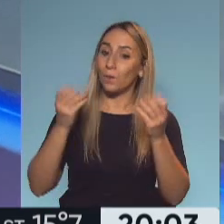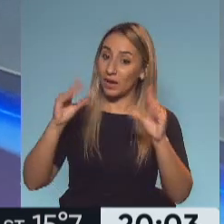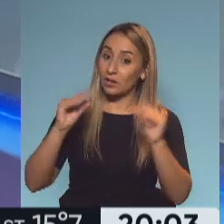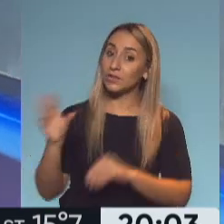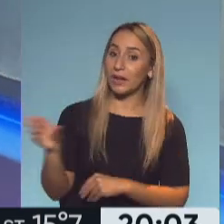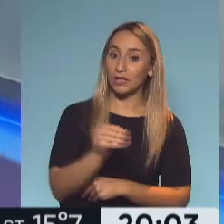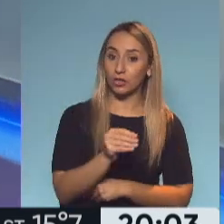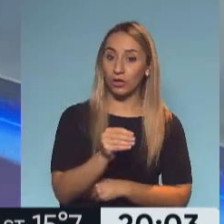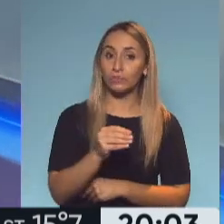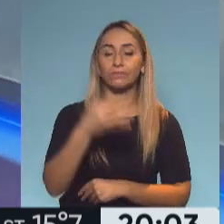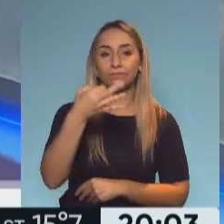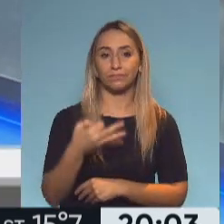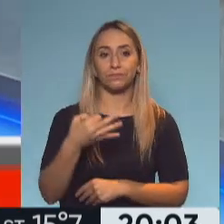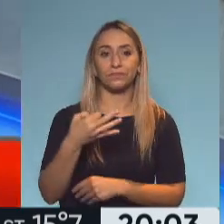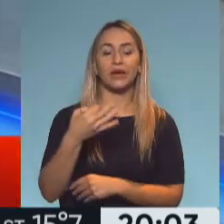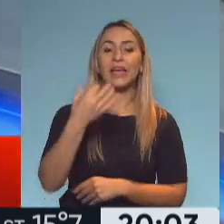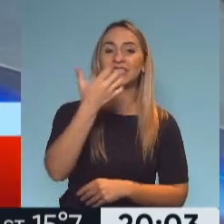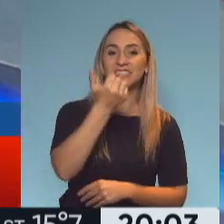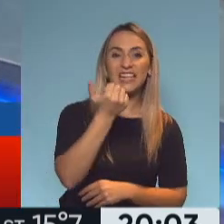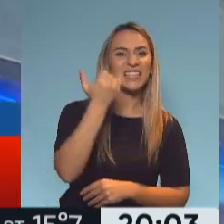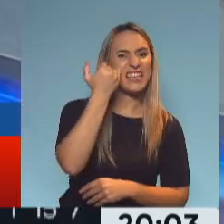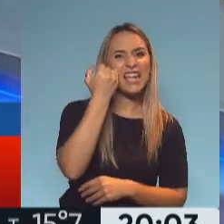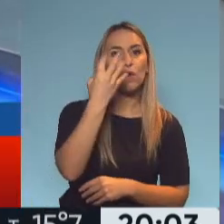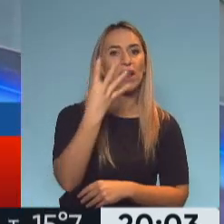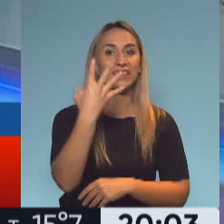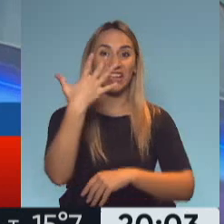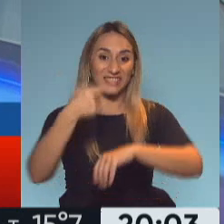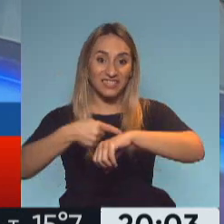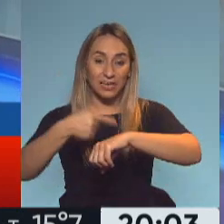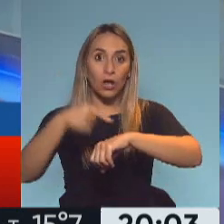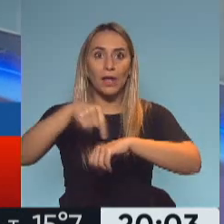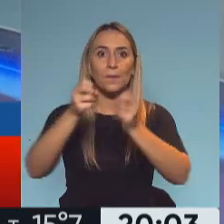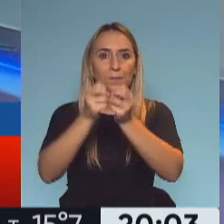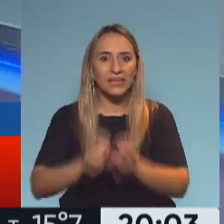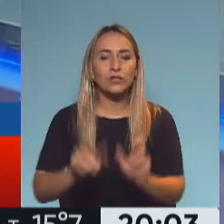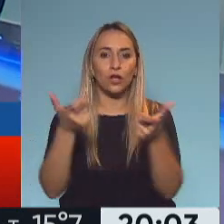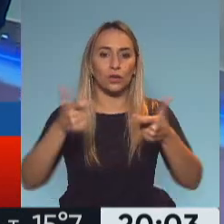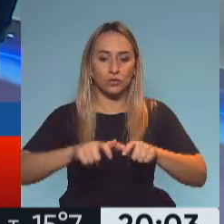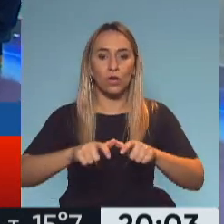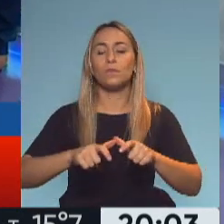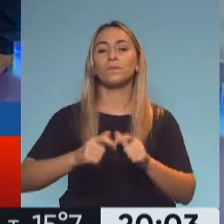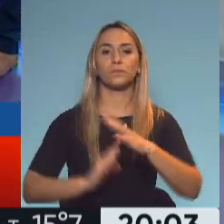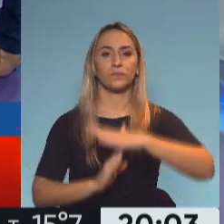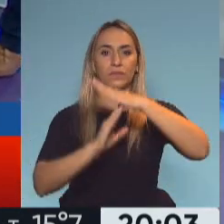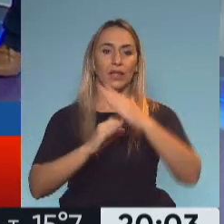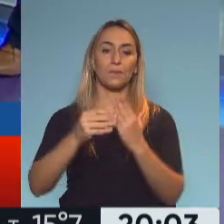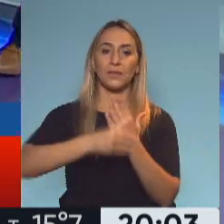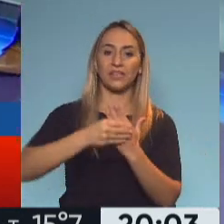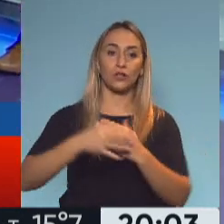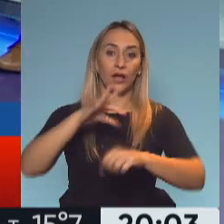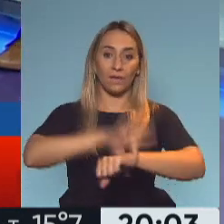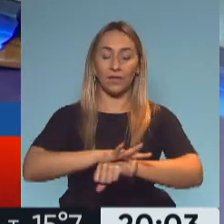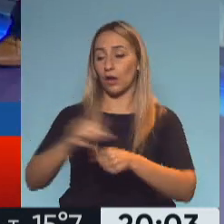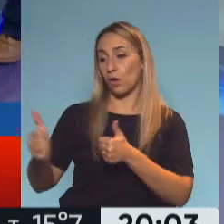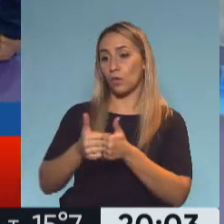para todos. 18:45 dio inicio en el Salón Norte esta reunión encabezada por el jefe de gabinete Santiago Cafiero junto a la ministra